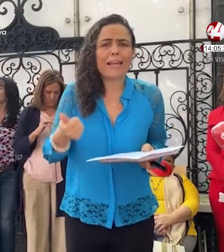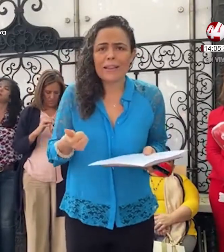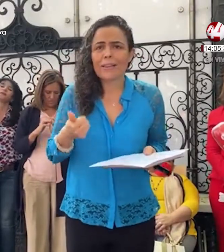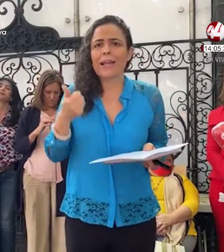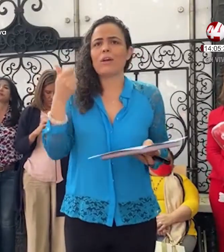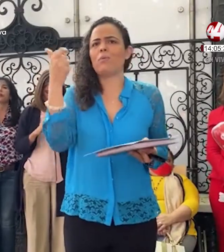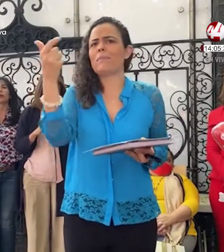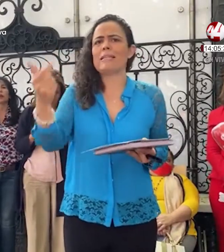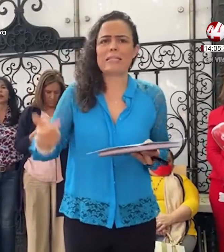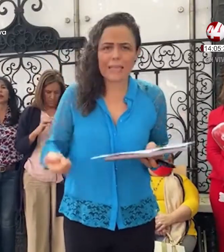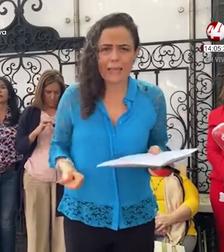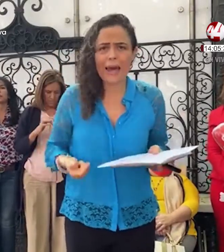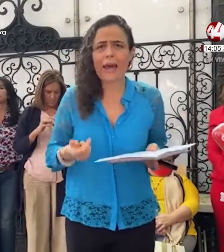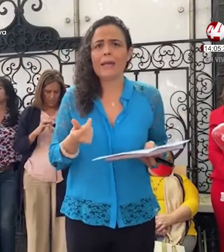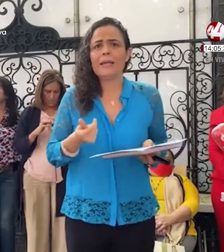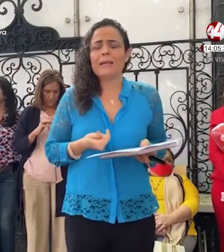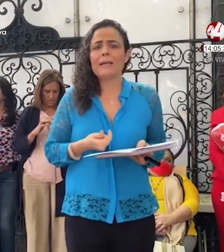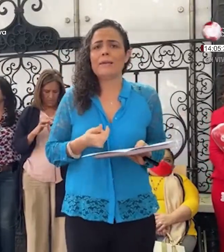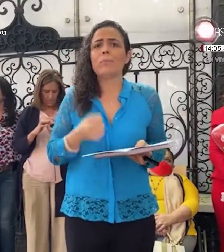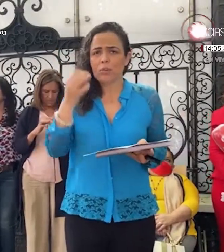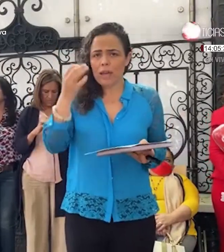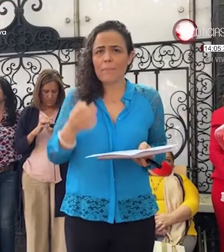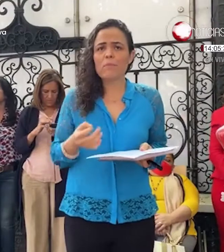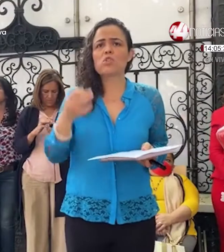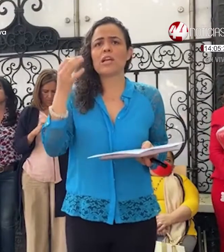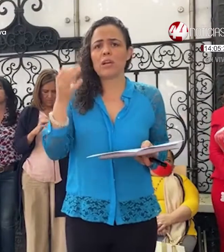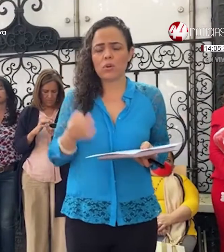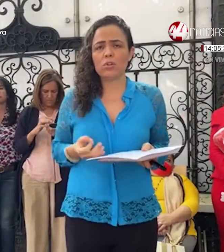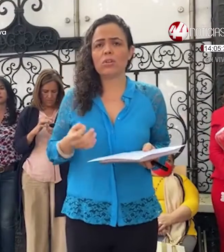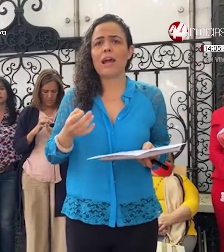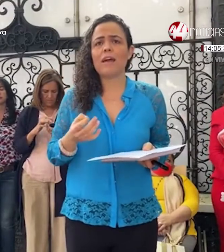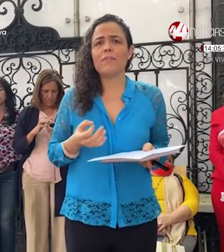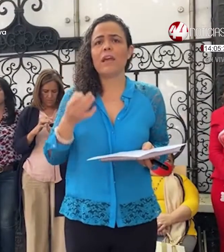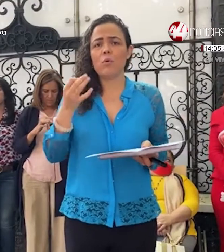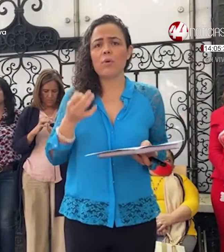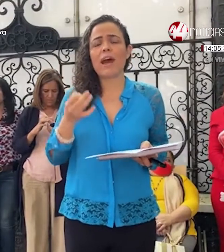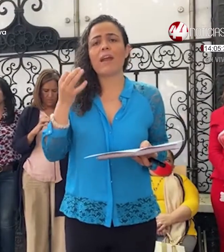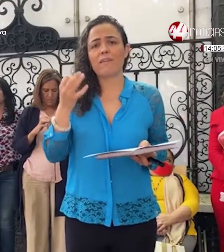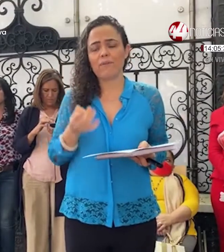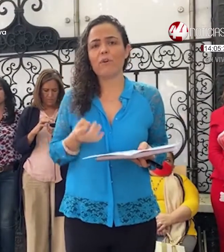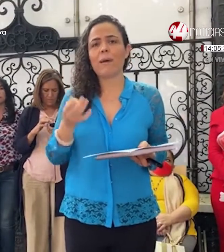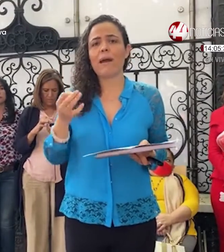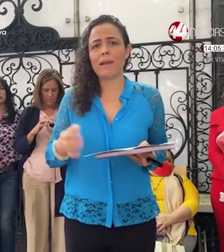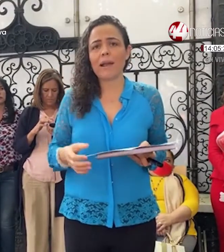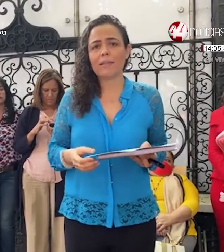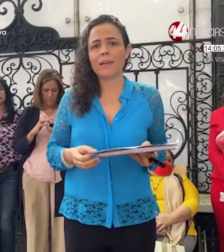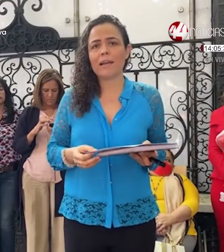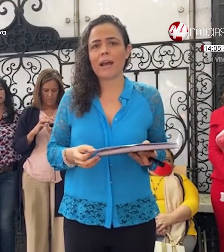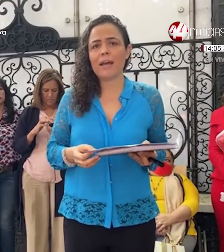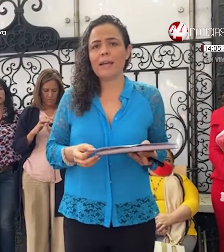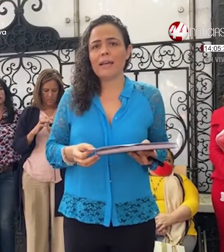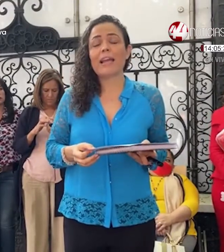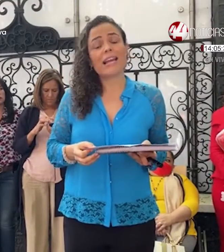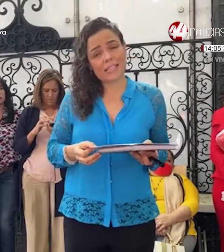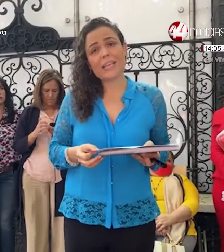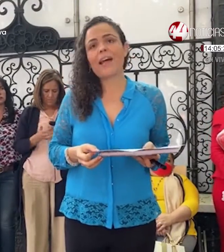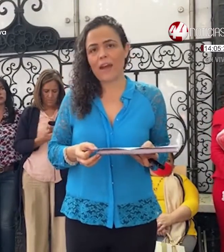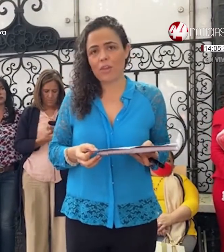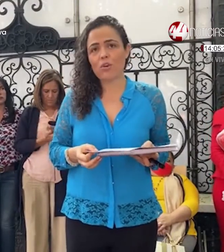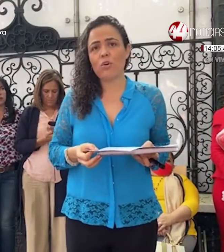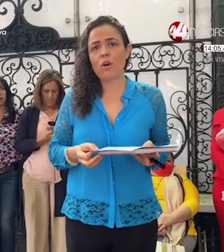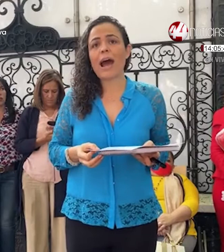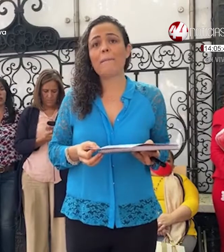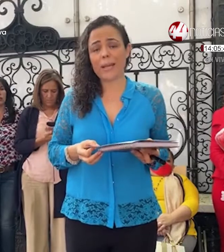propuesta por el presidente Andrés Manuel López Obrador. En su escrito, presentado este jueves en la representación del organismo en la Ciudad de